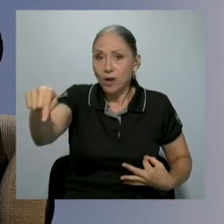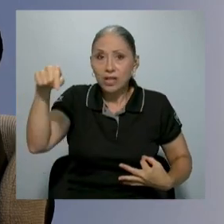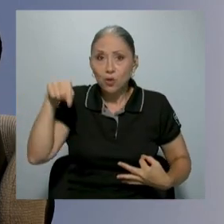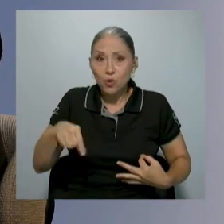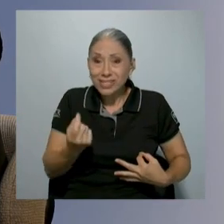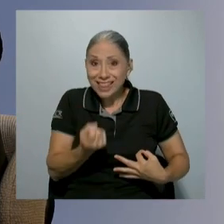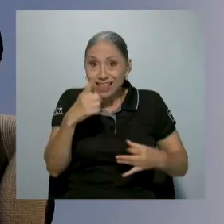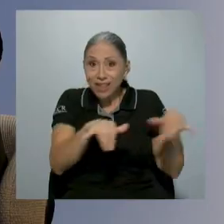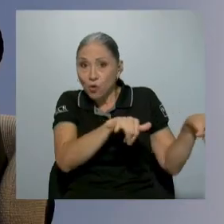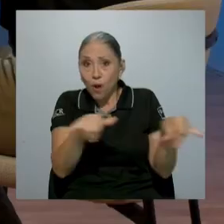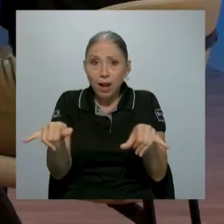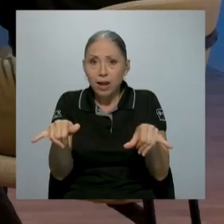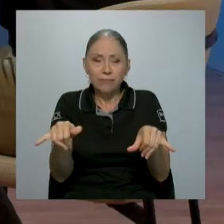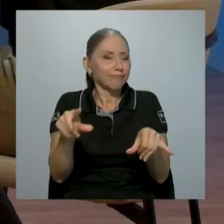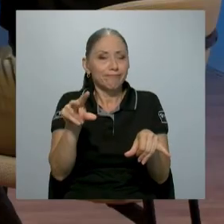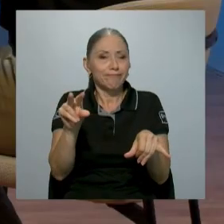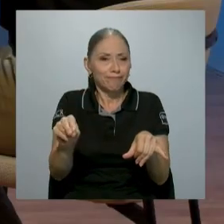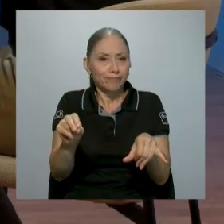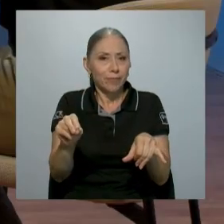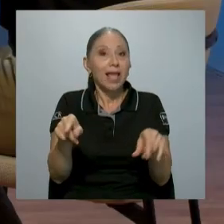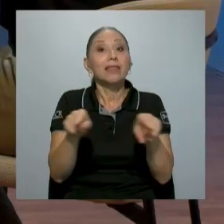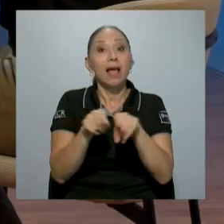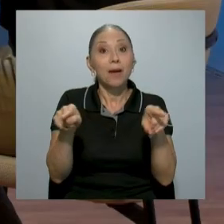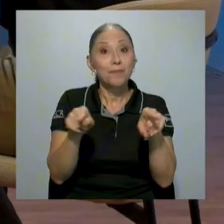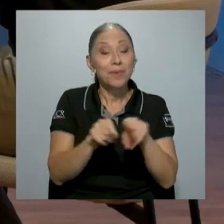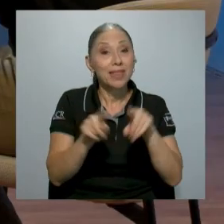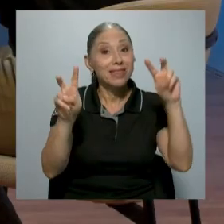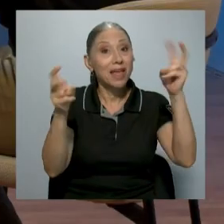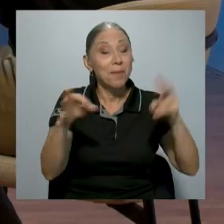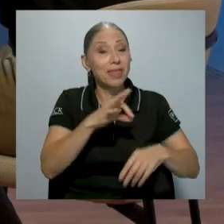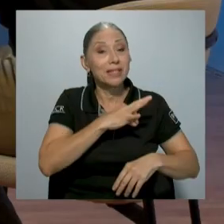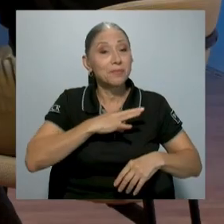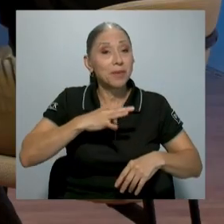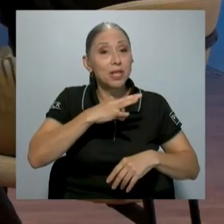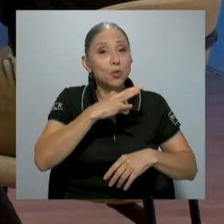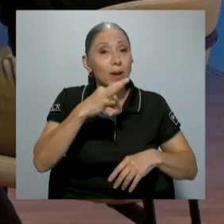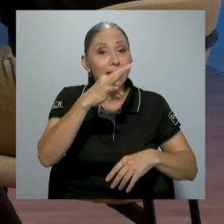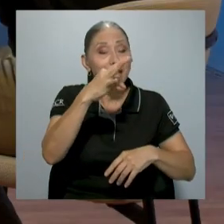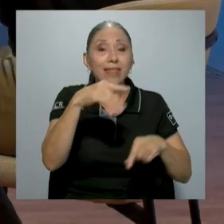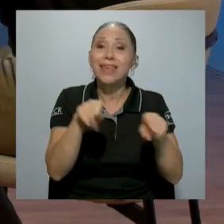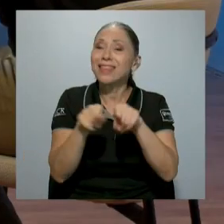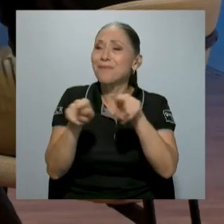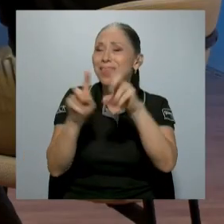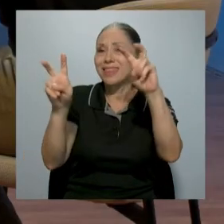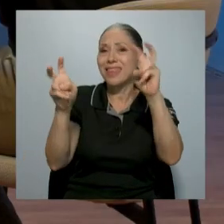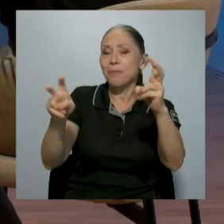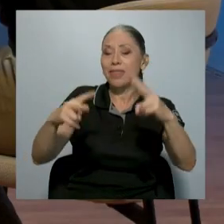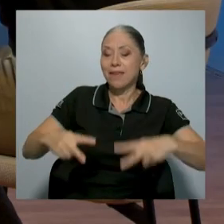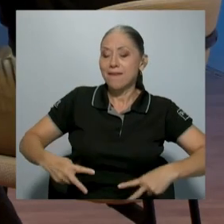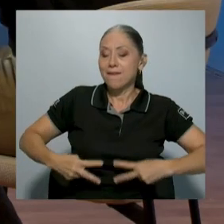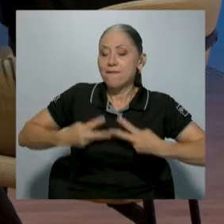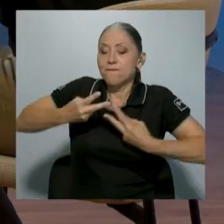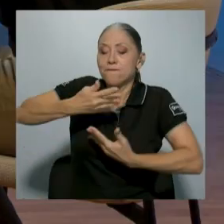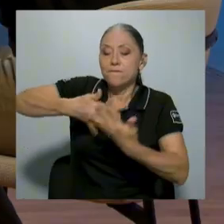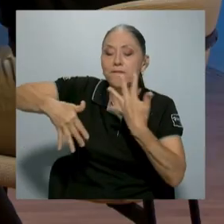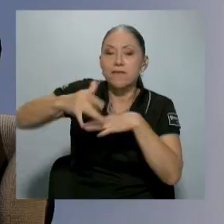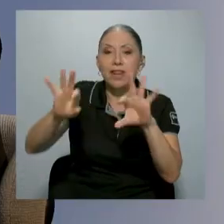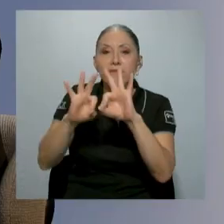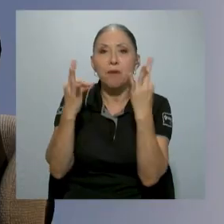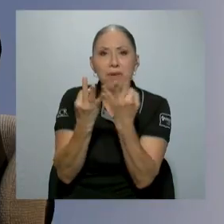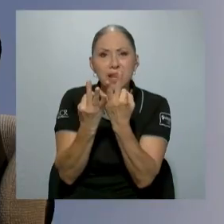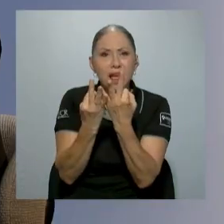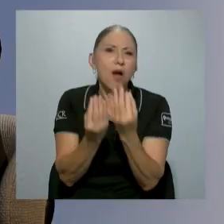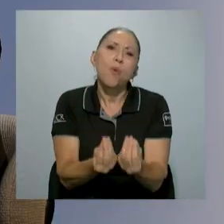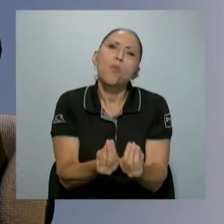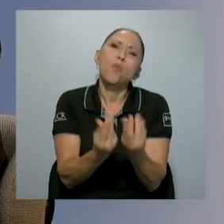la espiritualidad y el vivir en familia, digamos que son aspectos que son muy diferentes, inclusive a lo interno de Costa Rica.